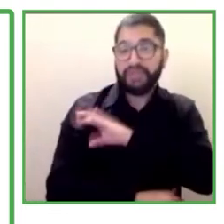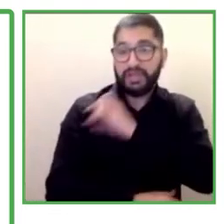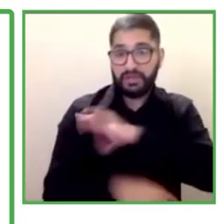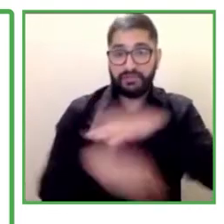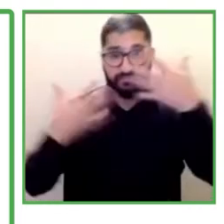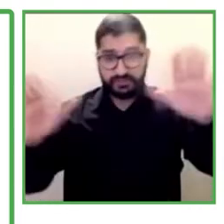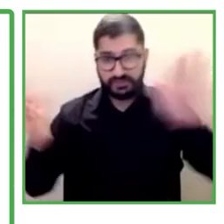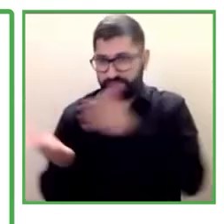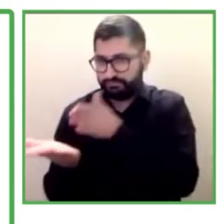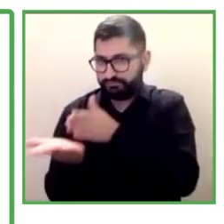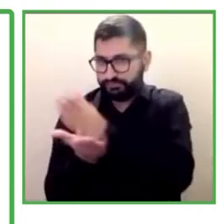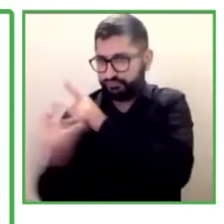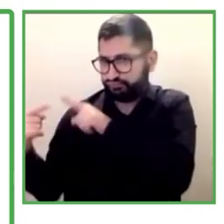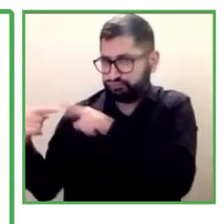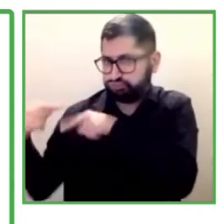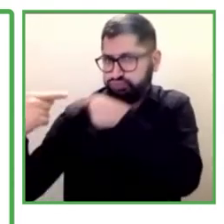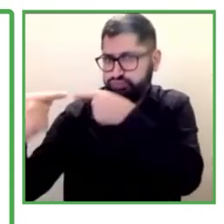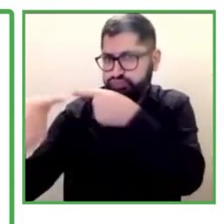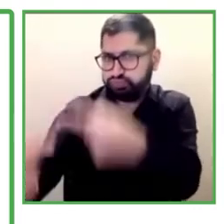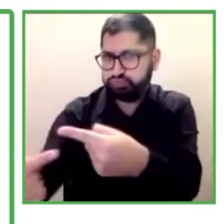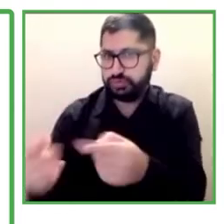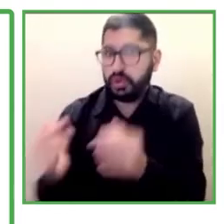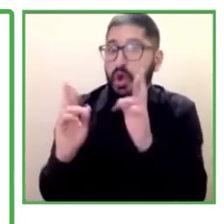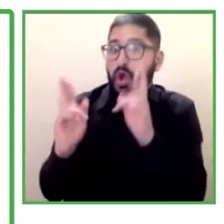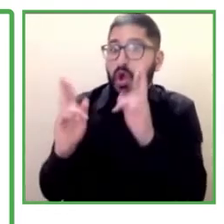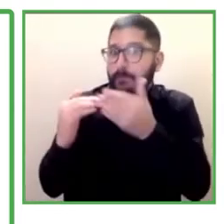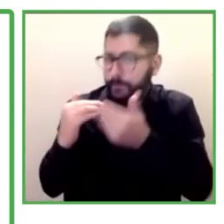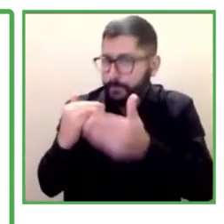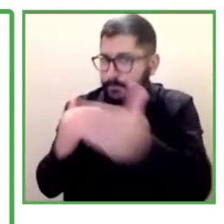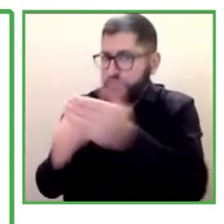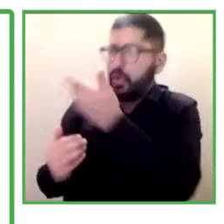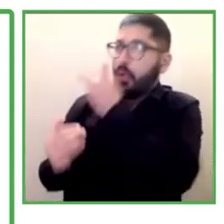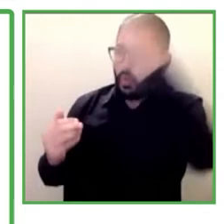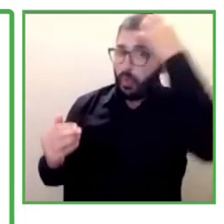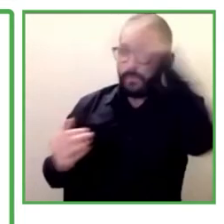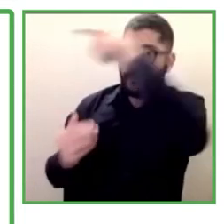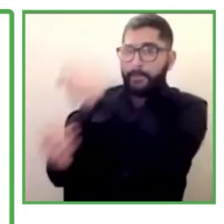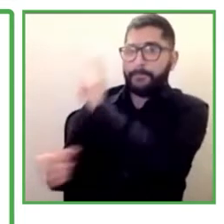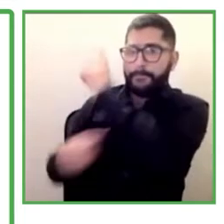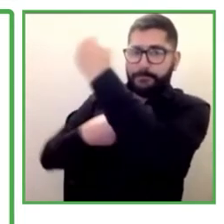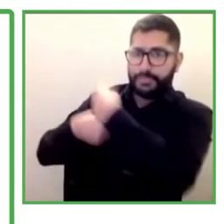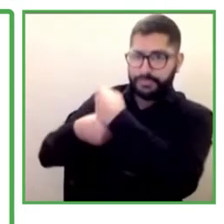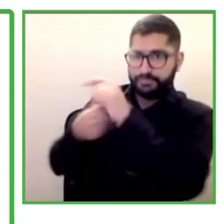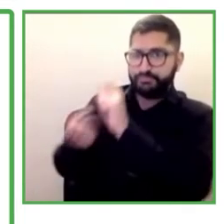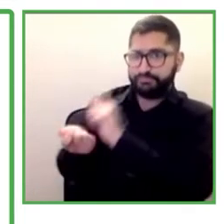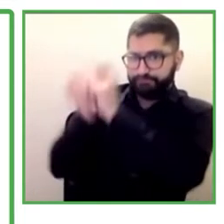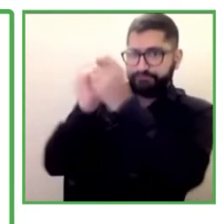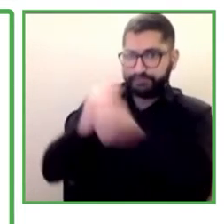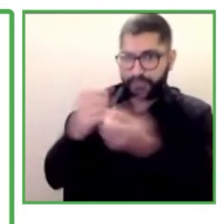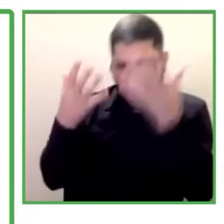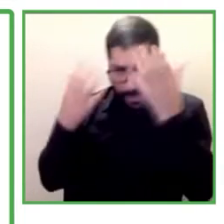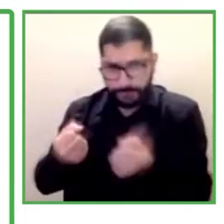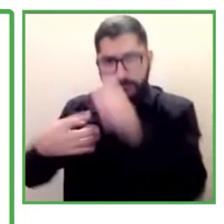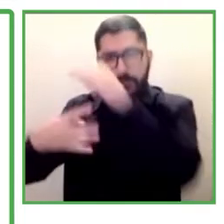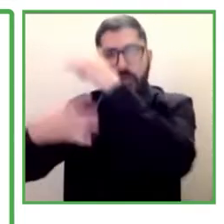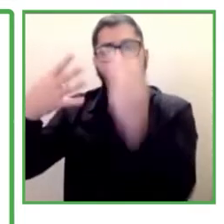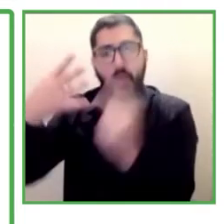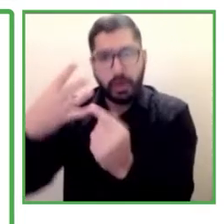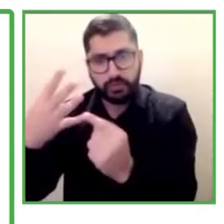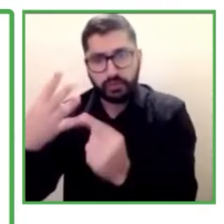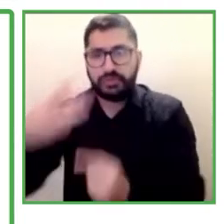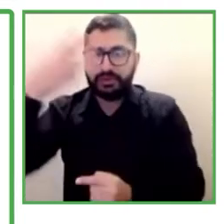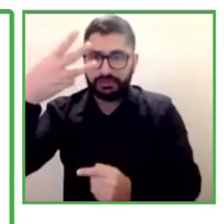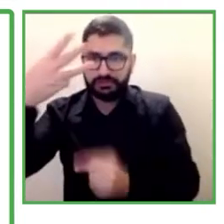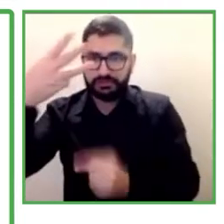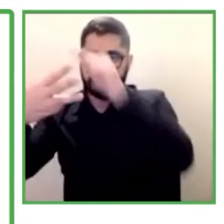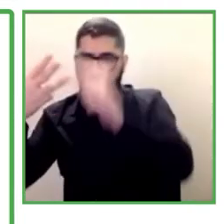el mandato que tiene el Estado en relación a la evaluación trianual que realiza. Ahora, finalmente,